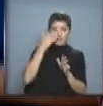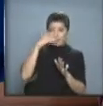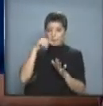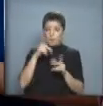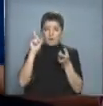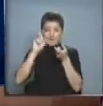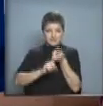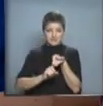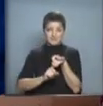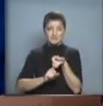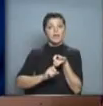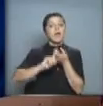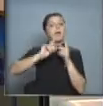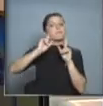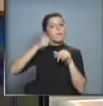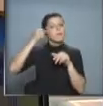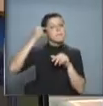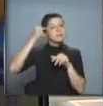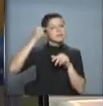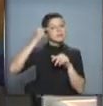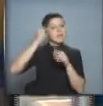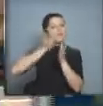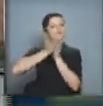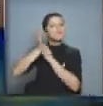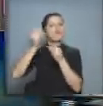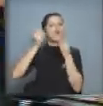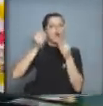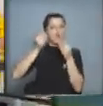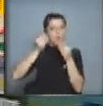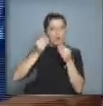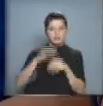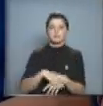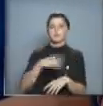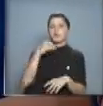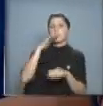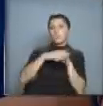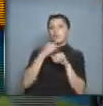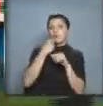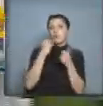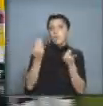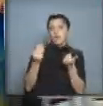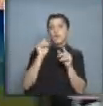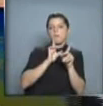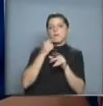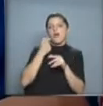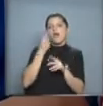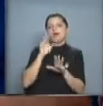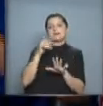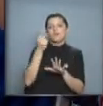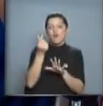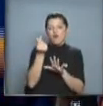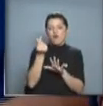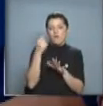con vos, Wisa. Pero tenés que pensar en el futuro, digamos, primero, ¿no? Antes de casarte. Por eso, lo que a lo mejor no estás seguro, claro, económicamente como para brindar, ¿no?